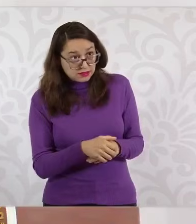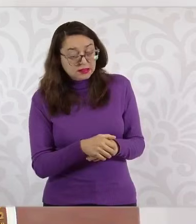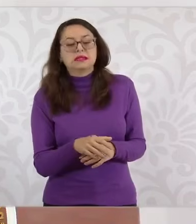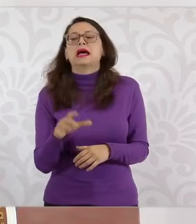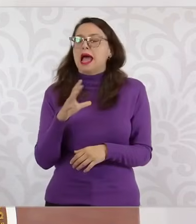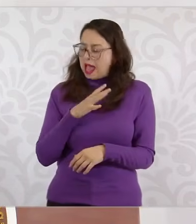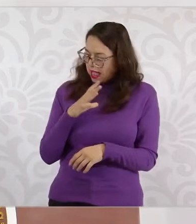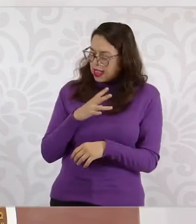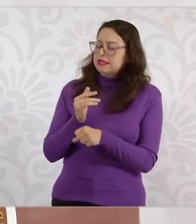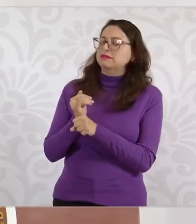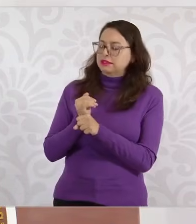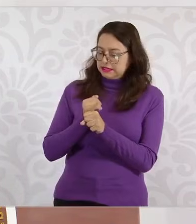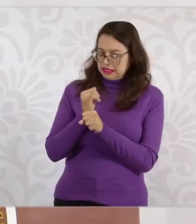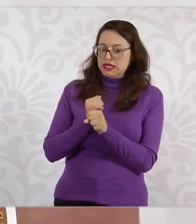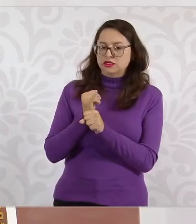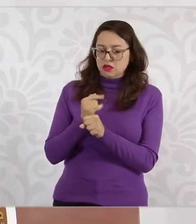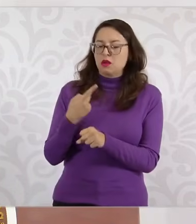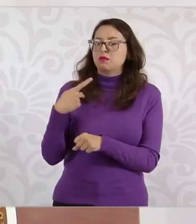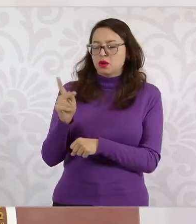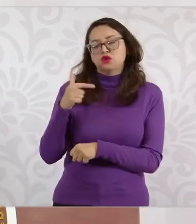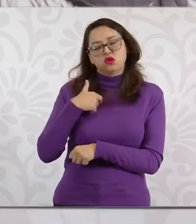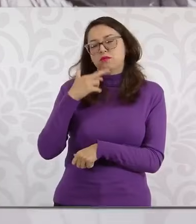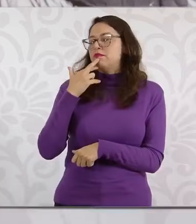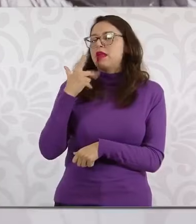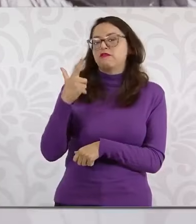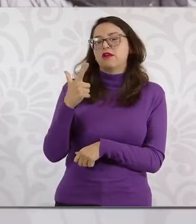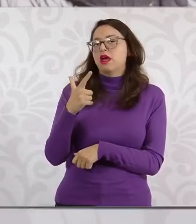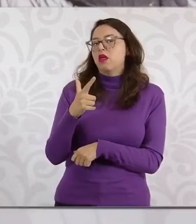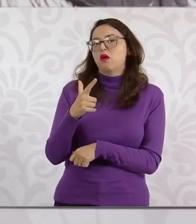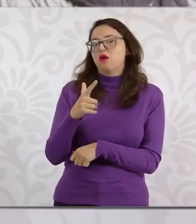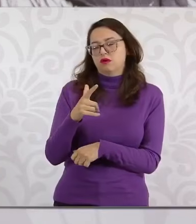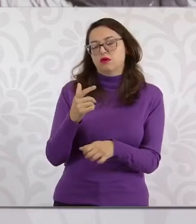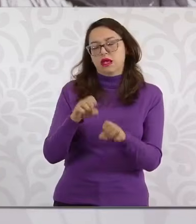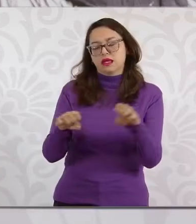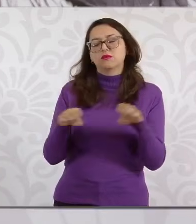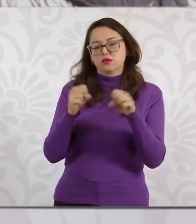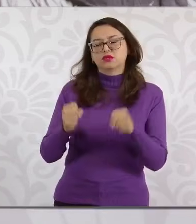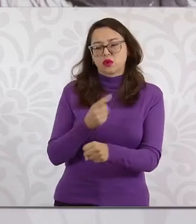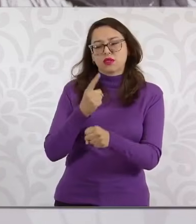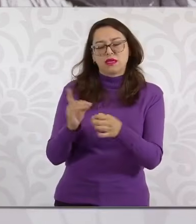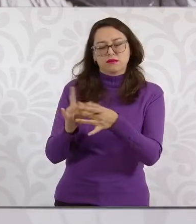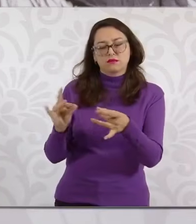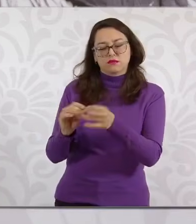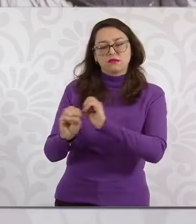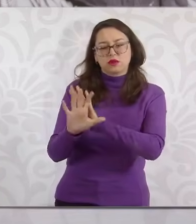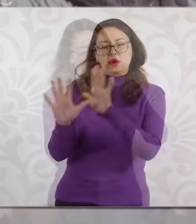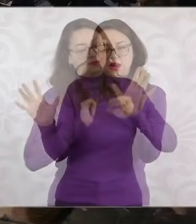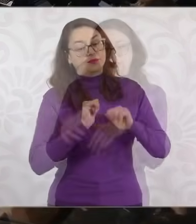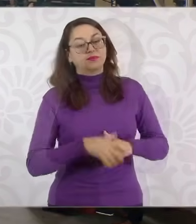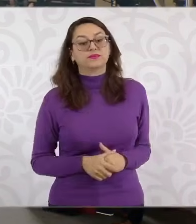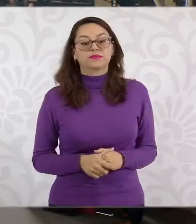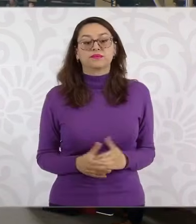investigación, pero yo preferiría que lo reportara el Gabinete. Muchas gracias, Presidenta. Sí.